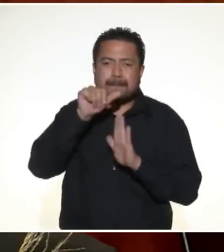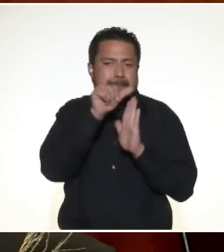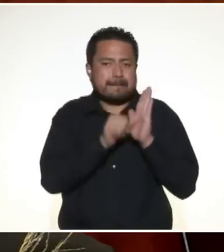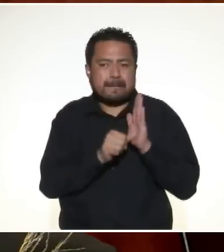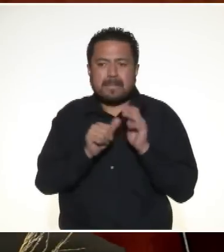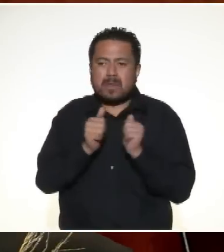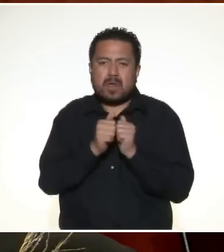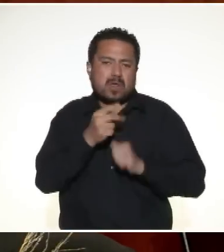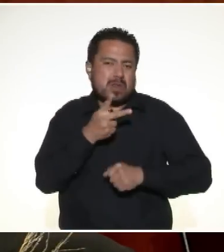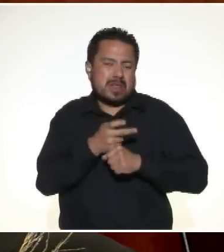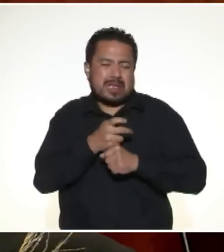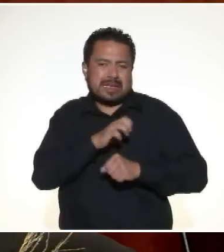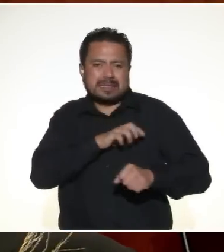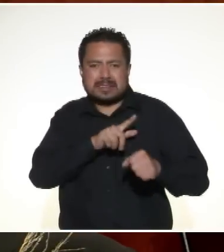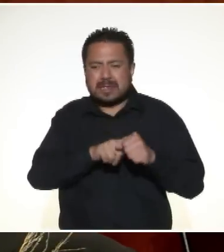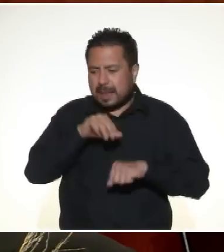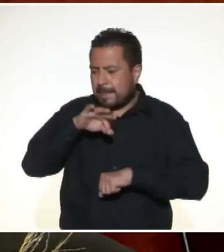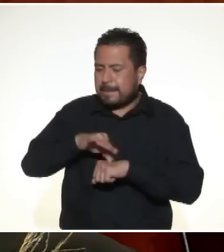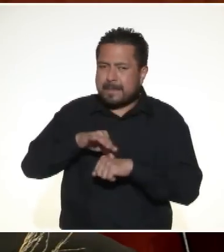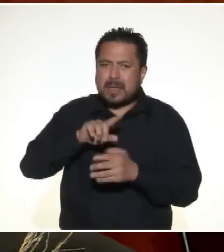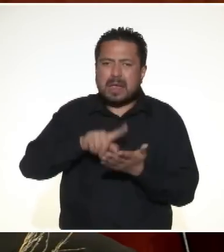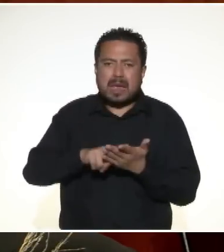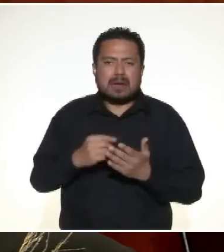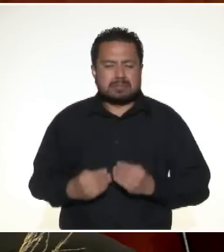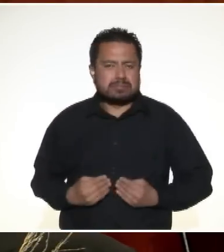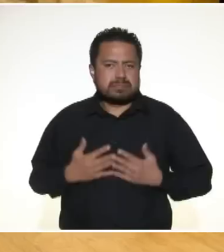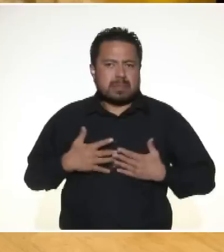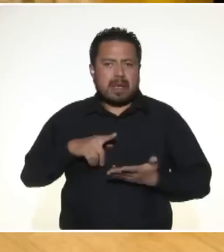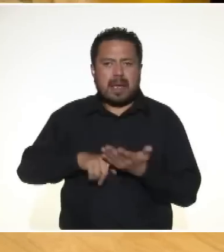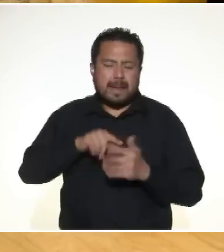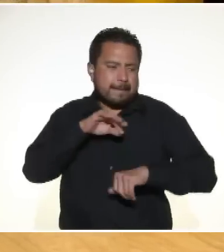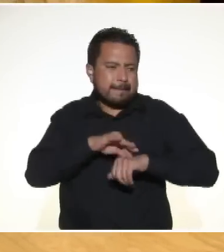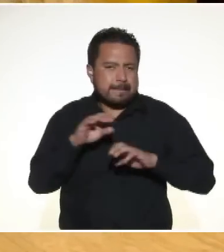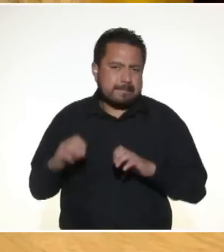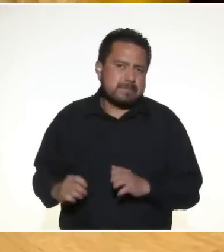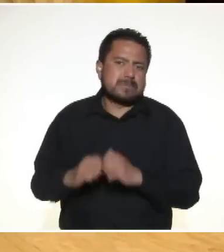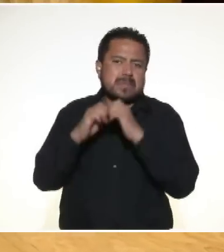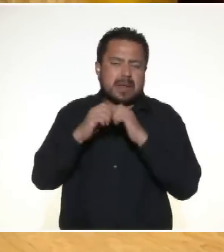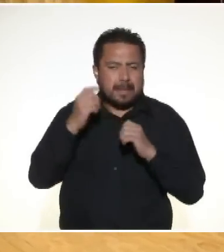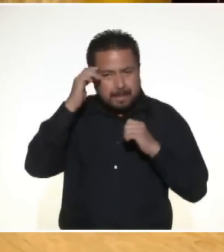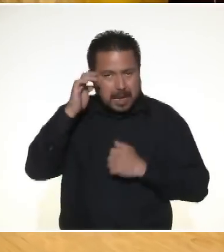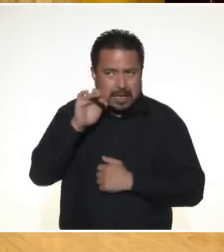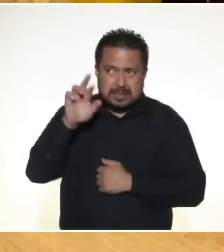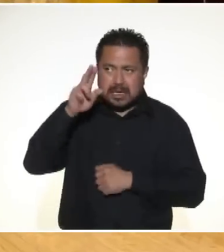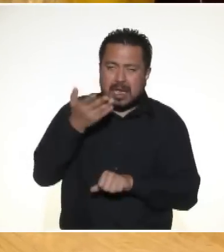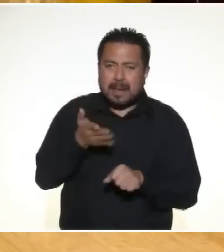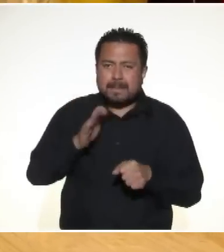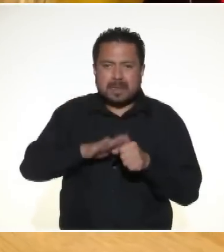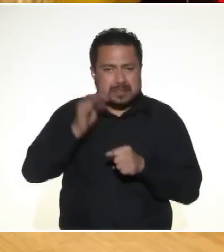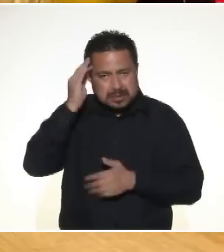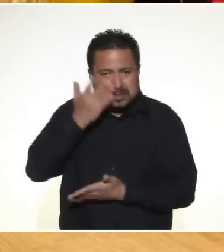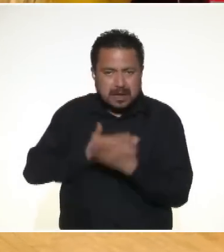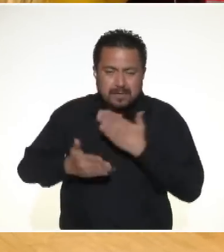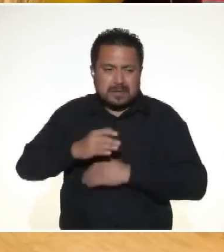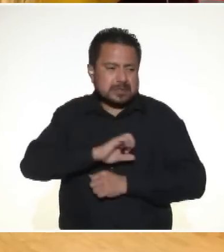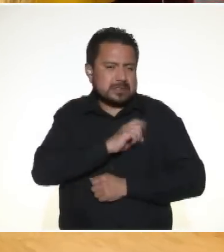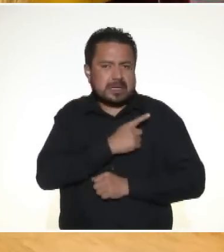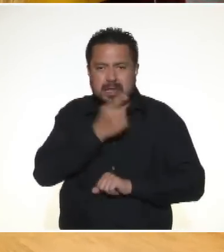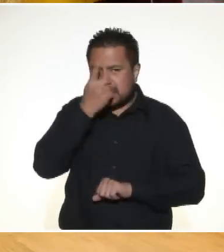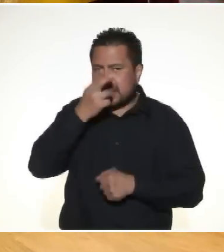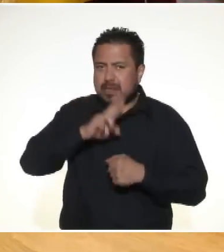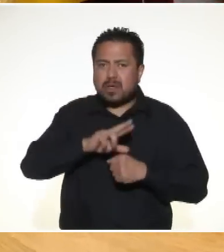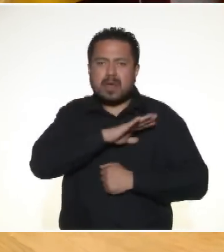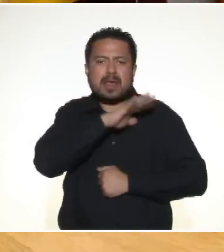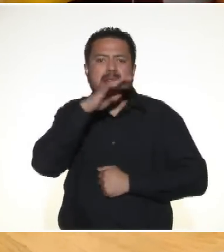con subespecialidad en medicina de reanimación, especialista en medicina de emergencia, maestría en administración de servicios de salud y director general